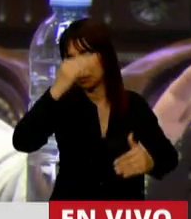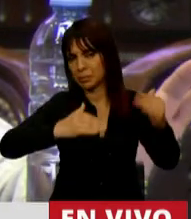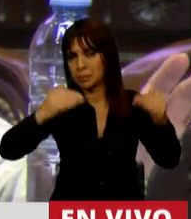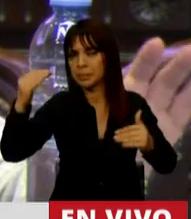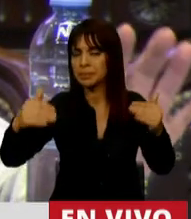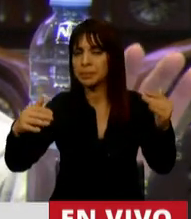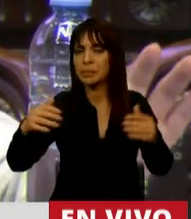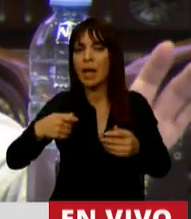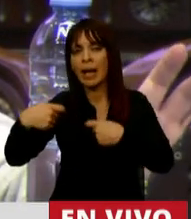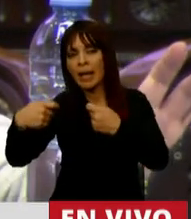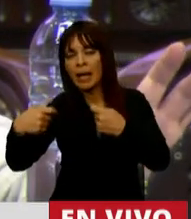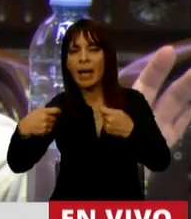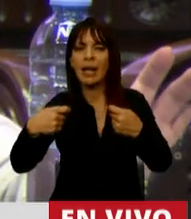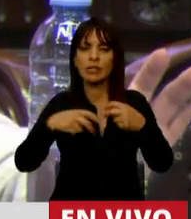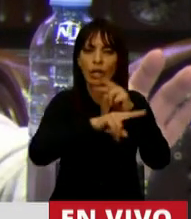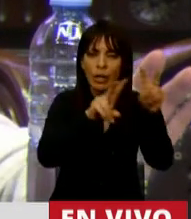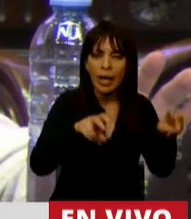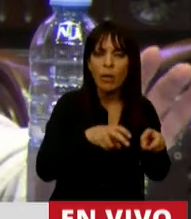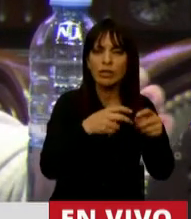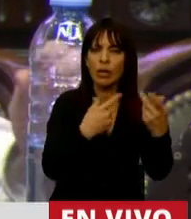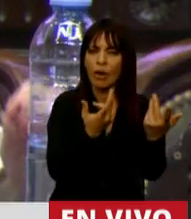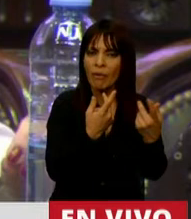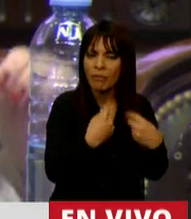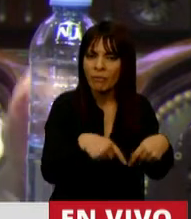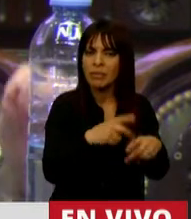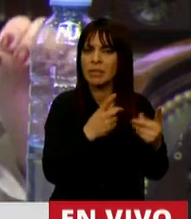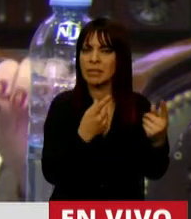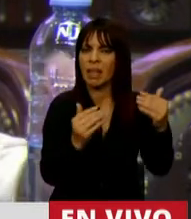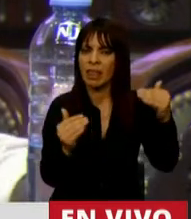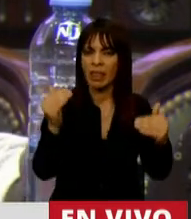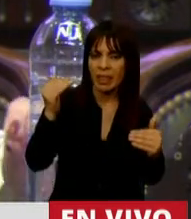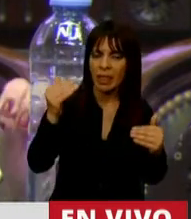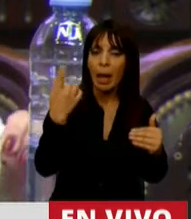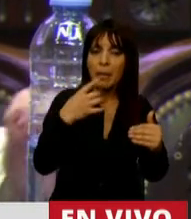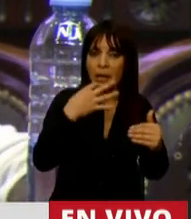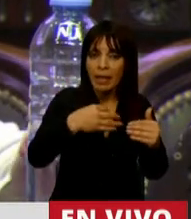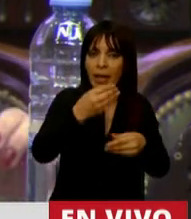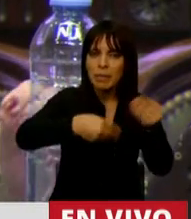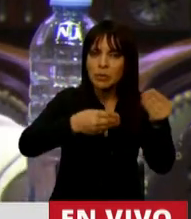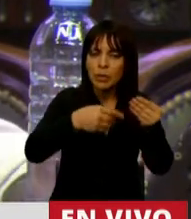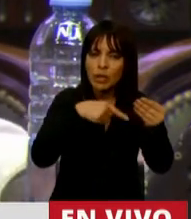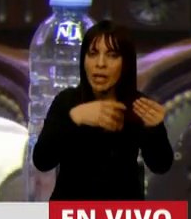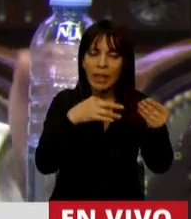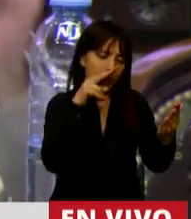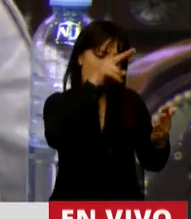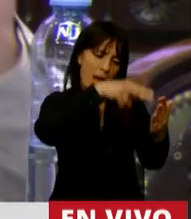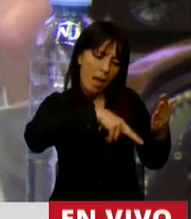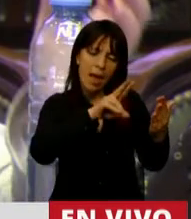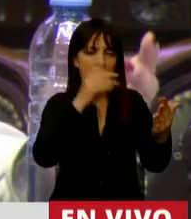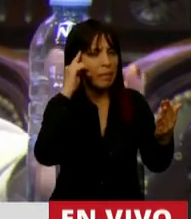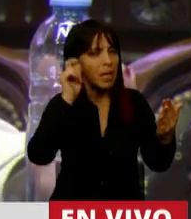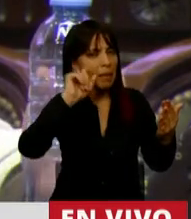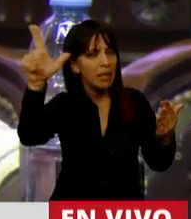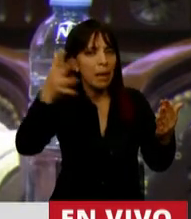fiscal y monetario que es grave. Cuando el presupuesto debiera ser la guía por la que podamos visibilizar y